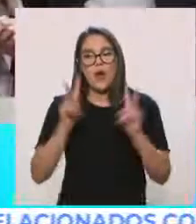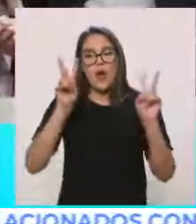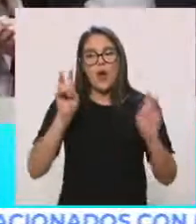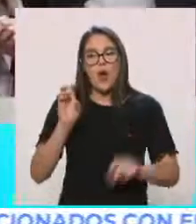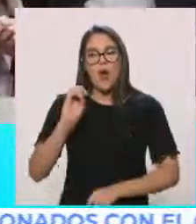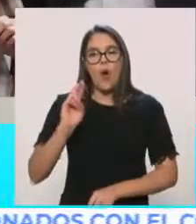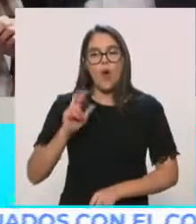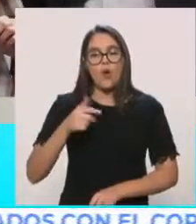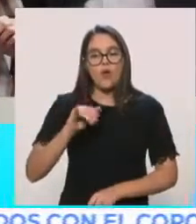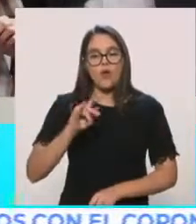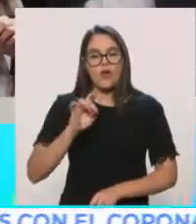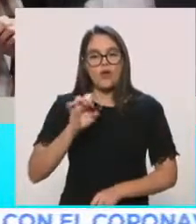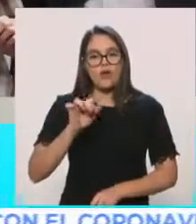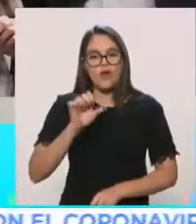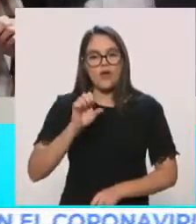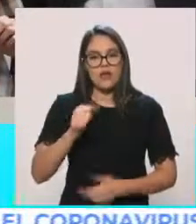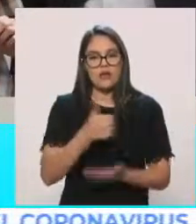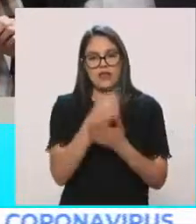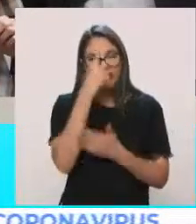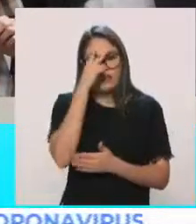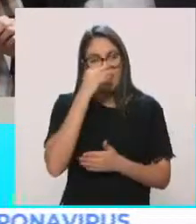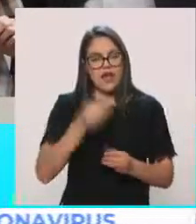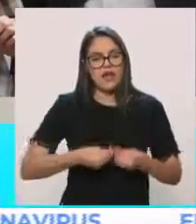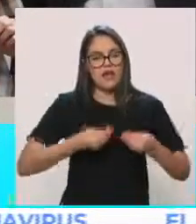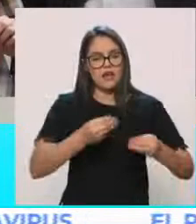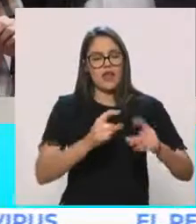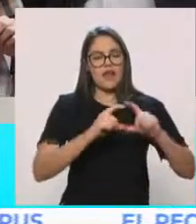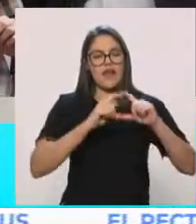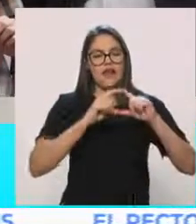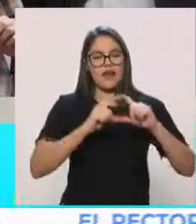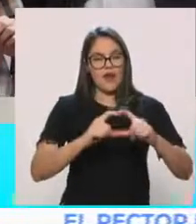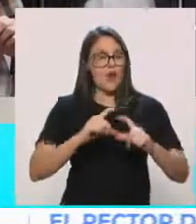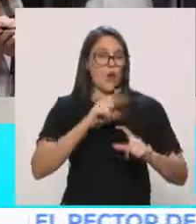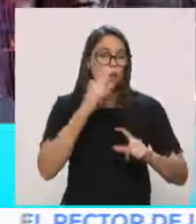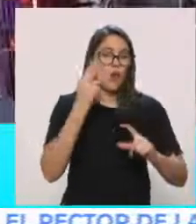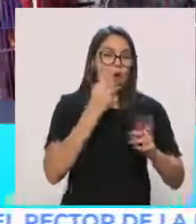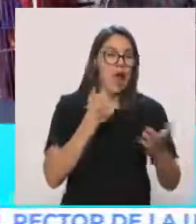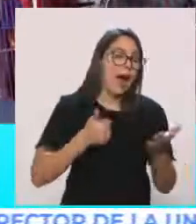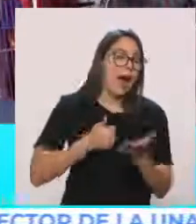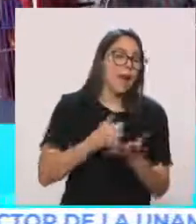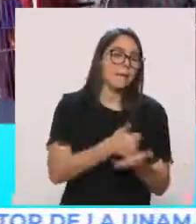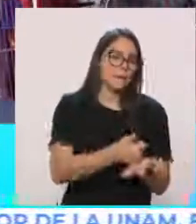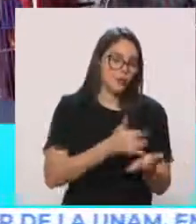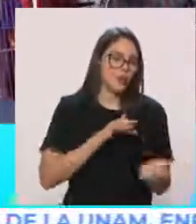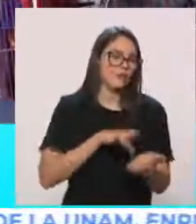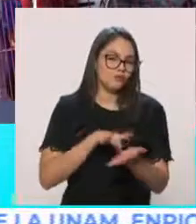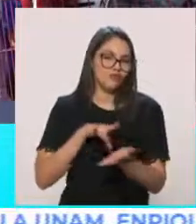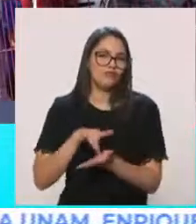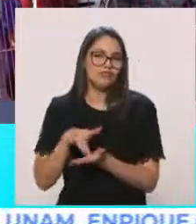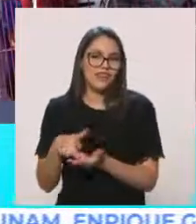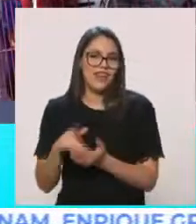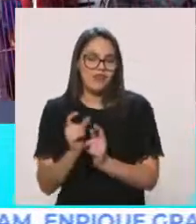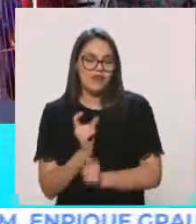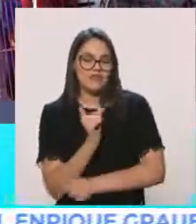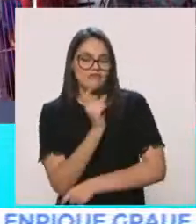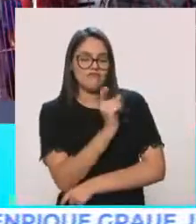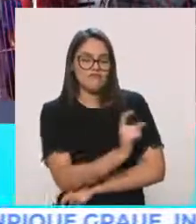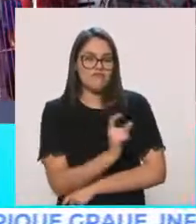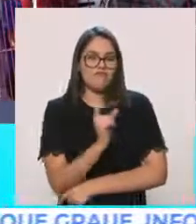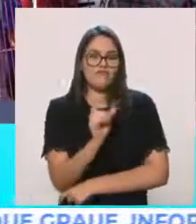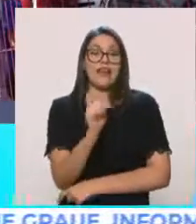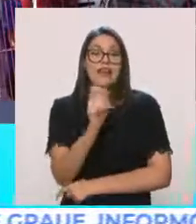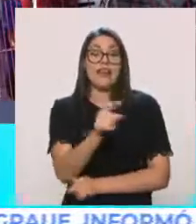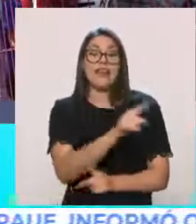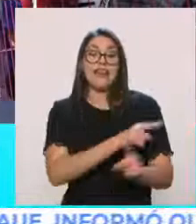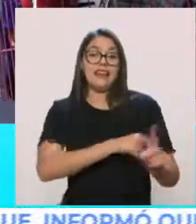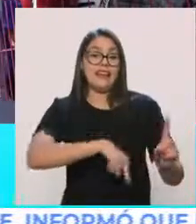una tarjeta de apoyo emergente para las despensas que se les va a proporcionar a este